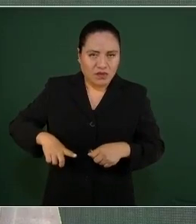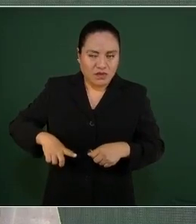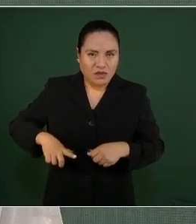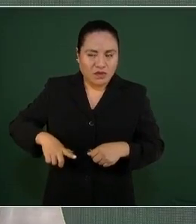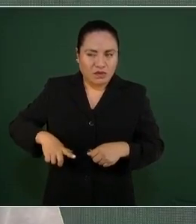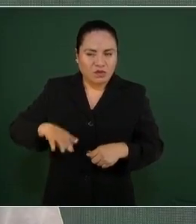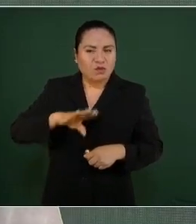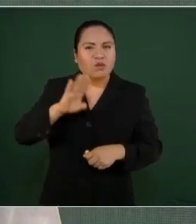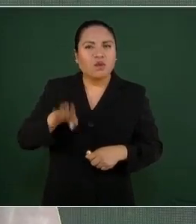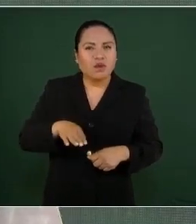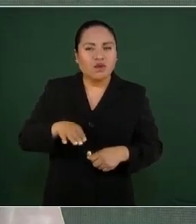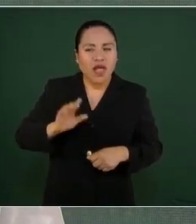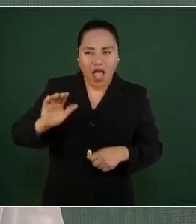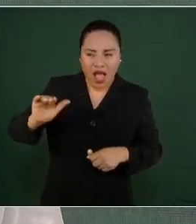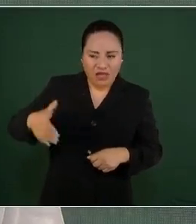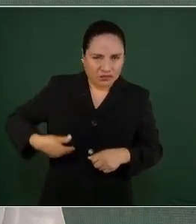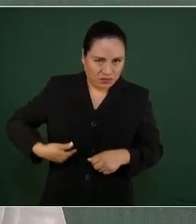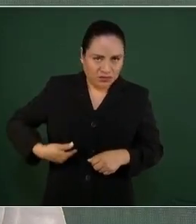que fallecen en accidentes